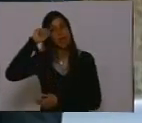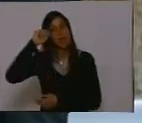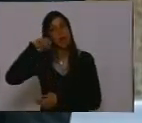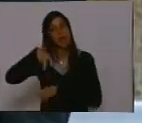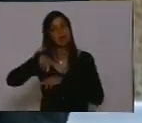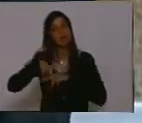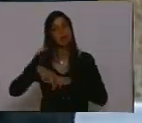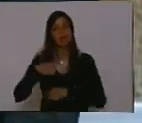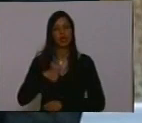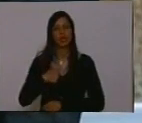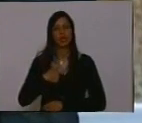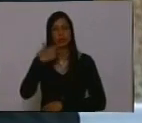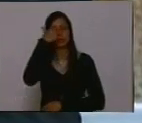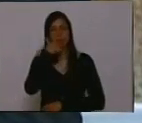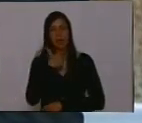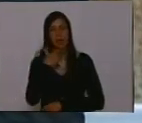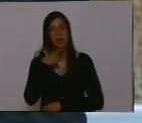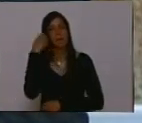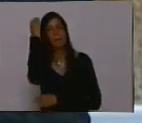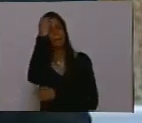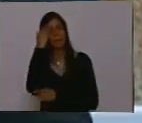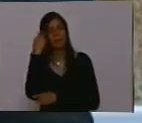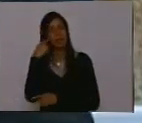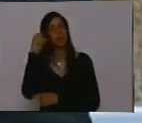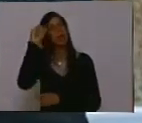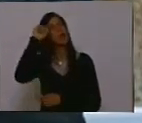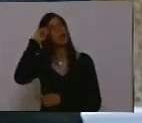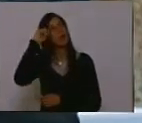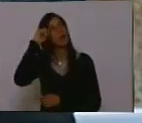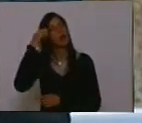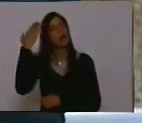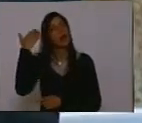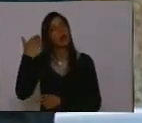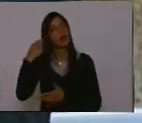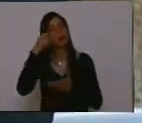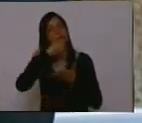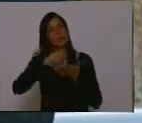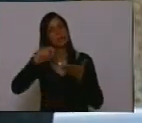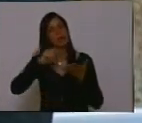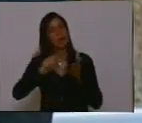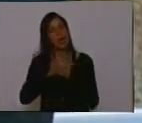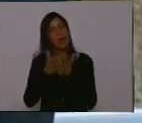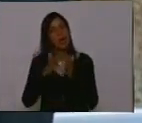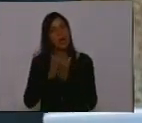unos instantes, en aquella obra magnífica,